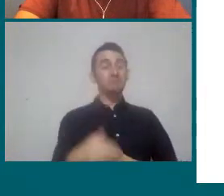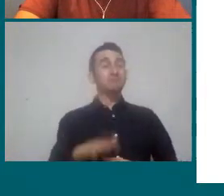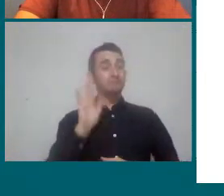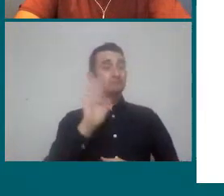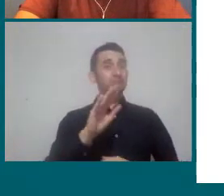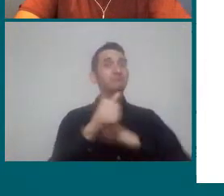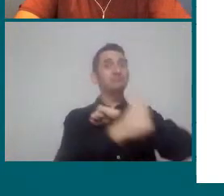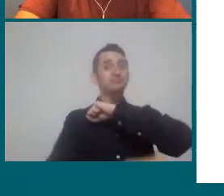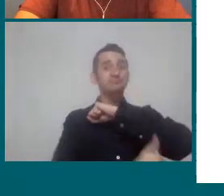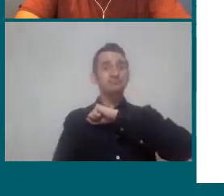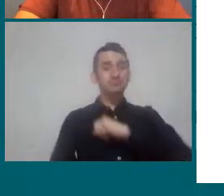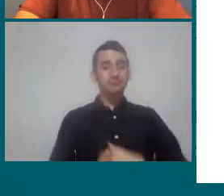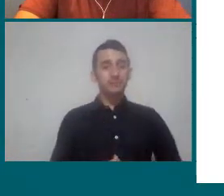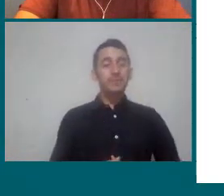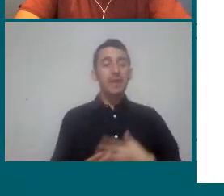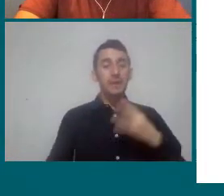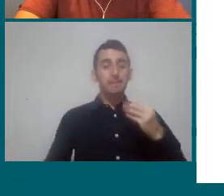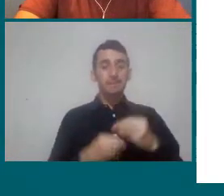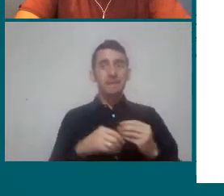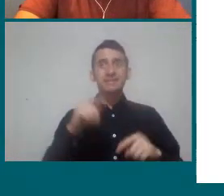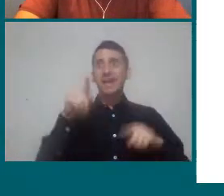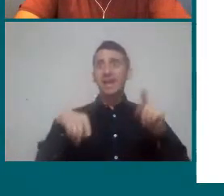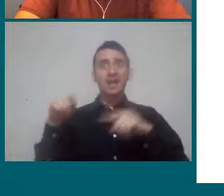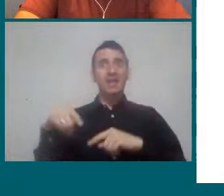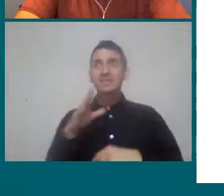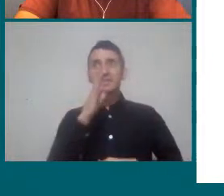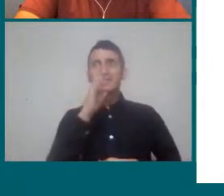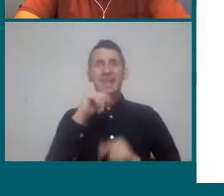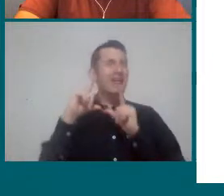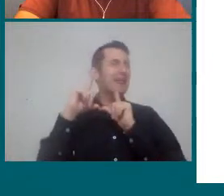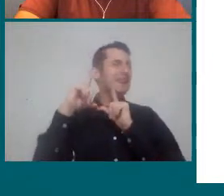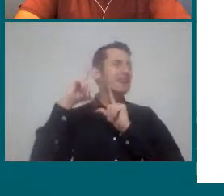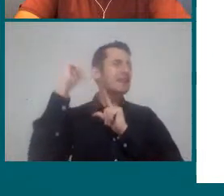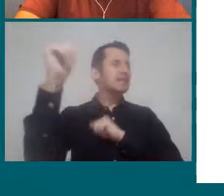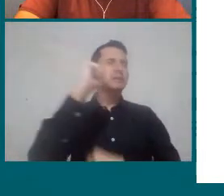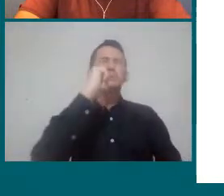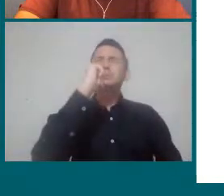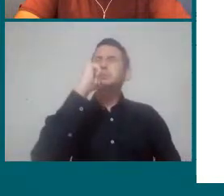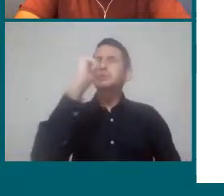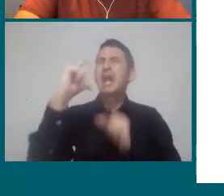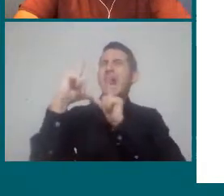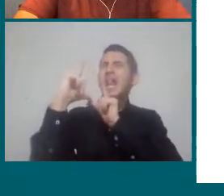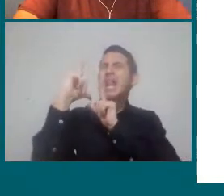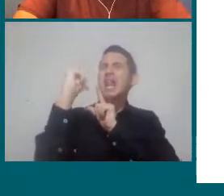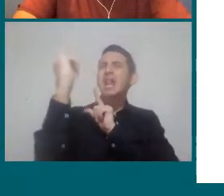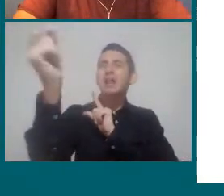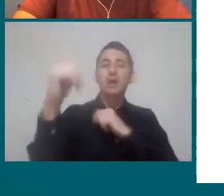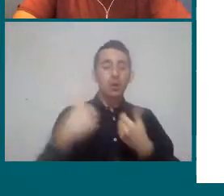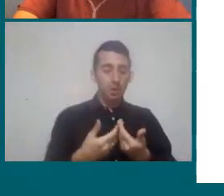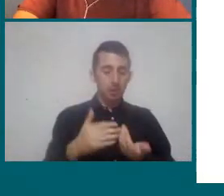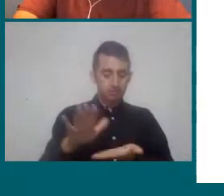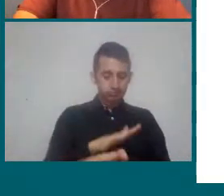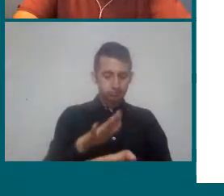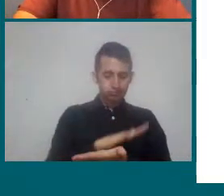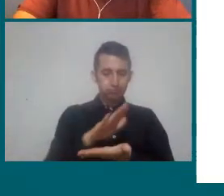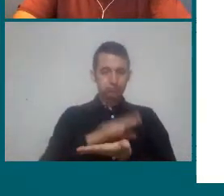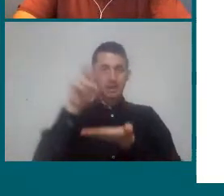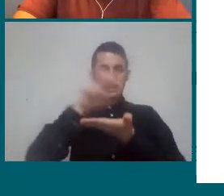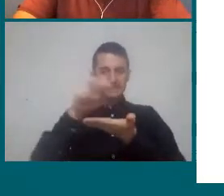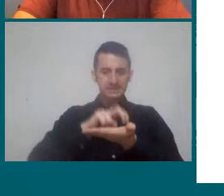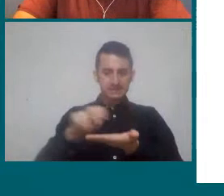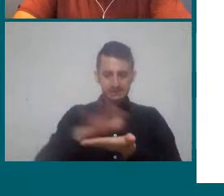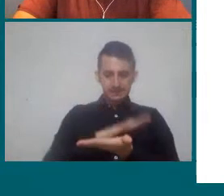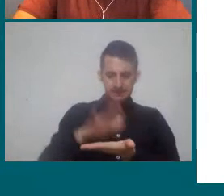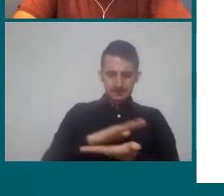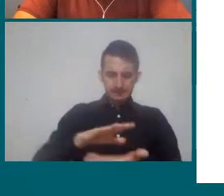Pero además de eso, los que no tienen y están muy alejados también, sus guías en papel físico, porque si no se tiene de